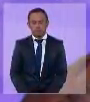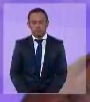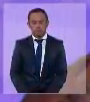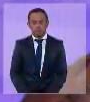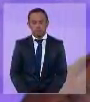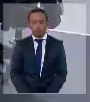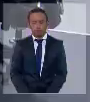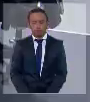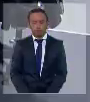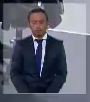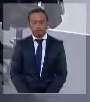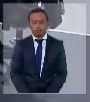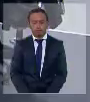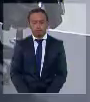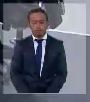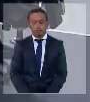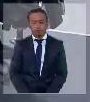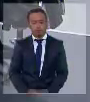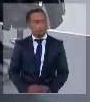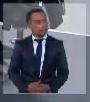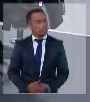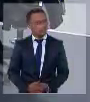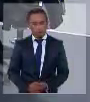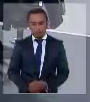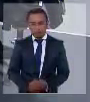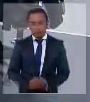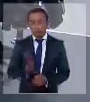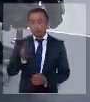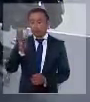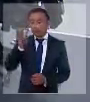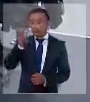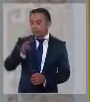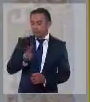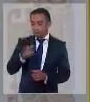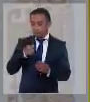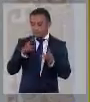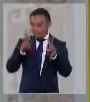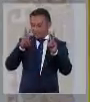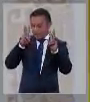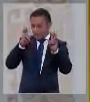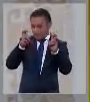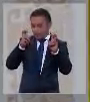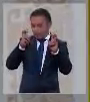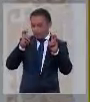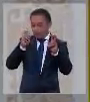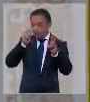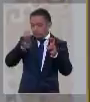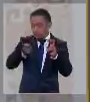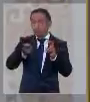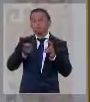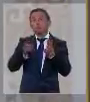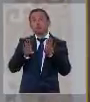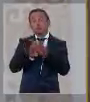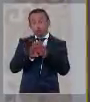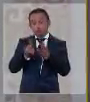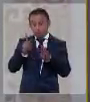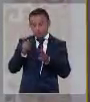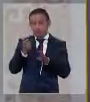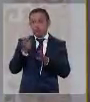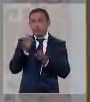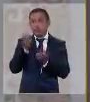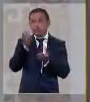En el caso, mira, de creo que hay solución para el tema de hacer